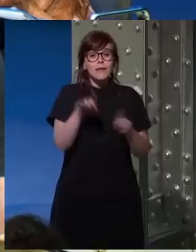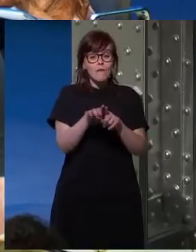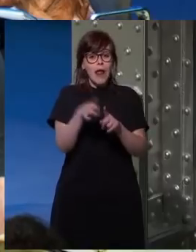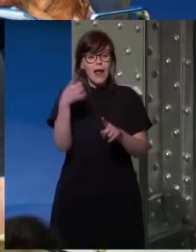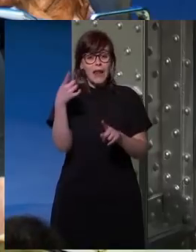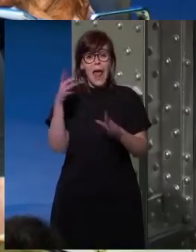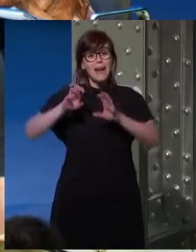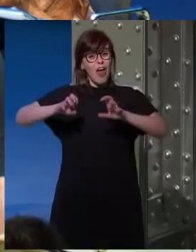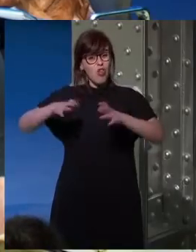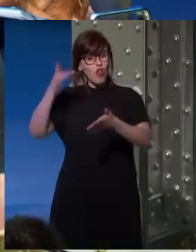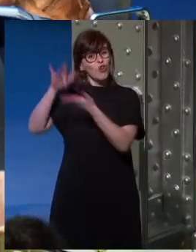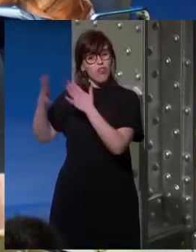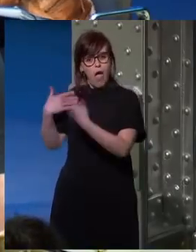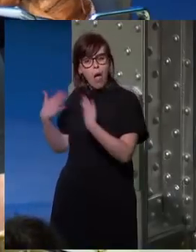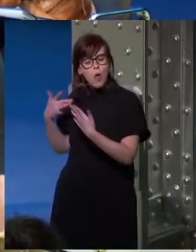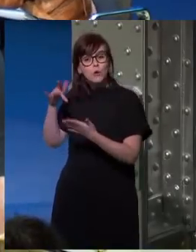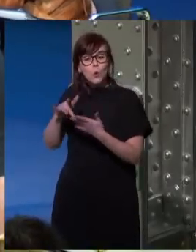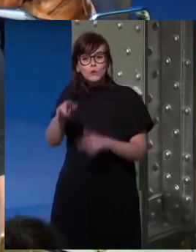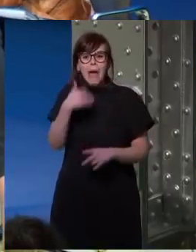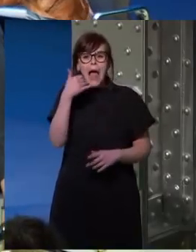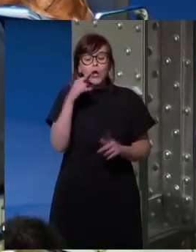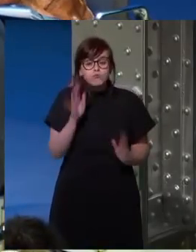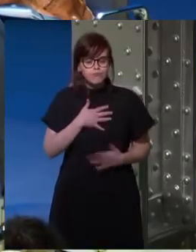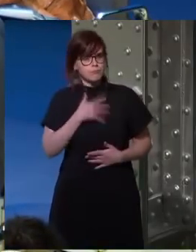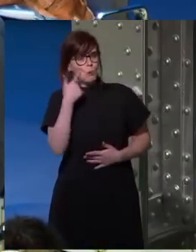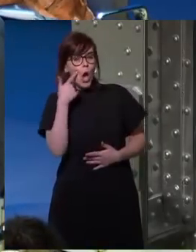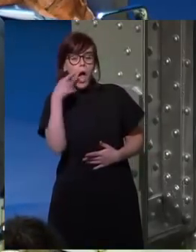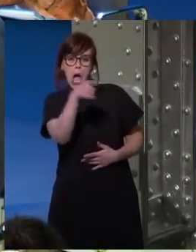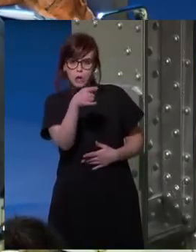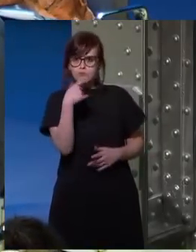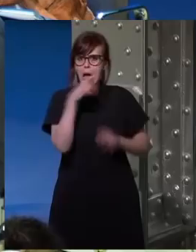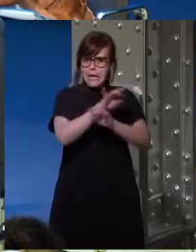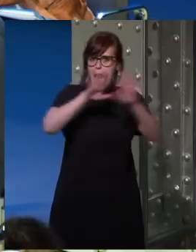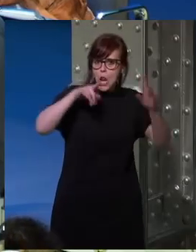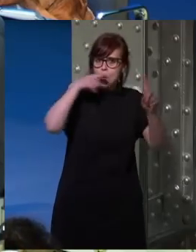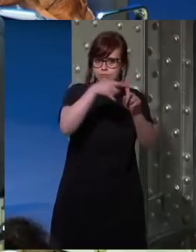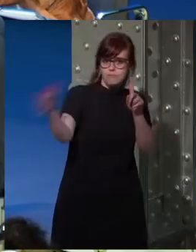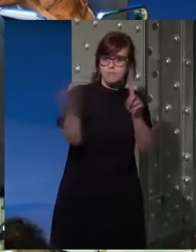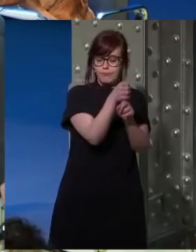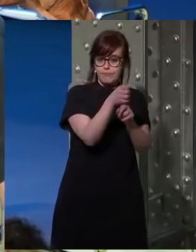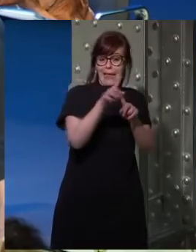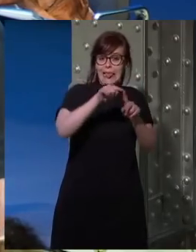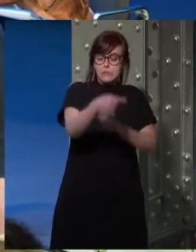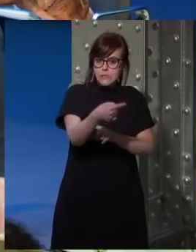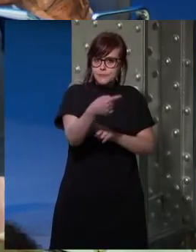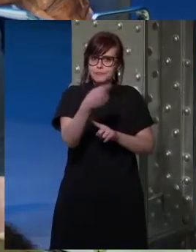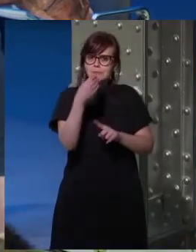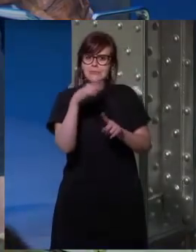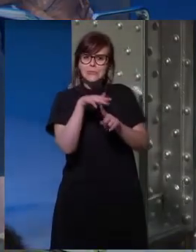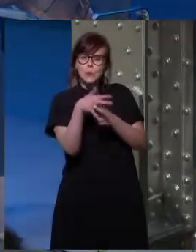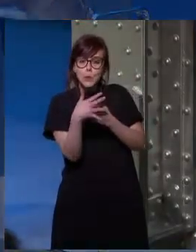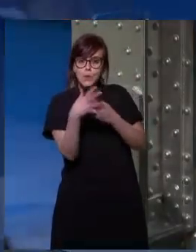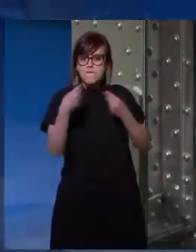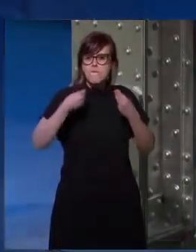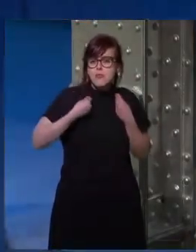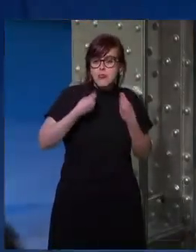hablábamos en la radio el otro día, ¿no? ¿O te ha sorprendido, es decir, alguna que pensabas, bueno, sí, tengo más o menos claro, y a medida que has ido metiéndote en la